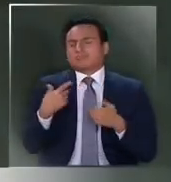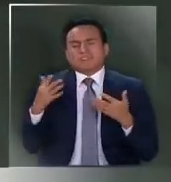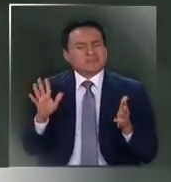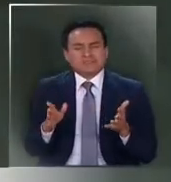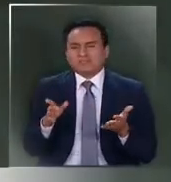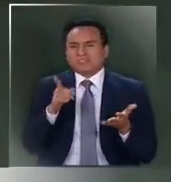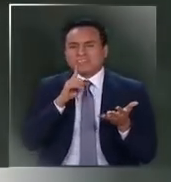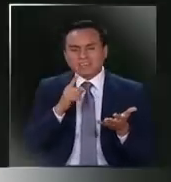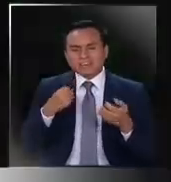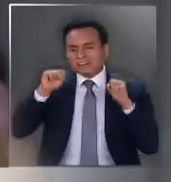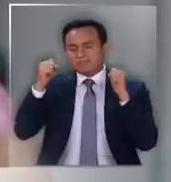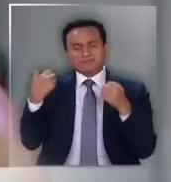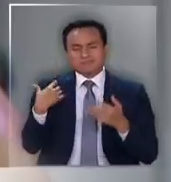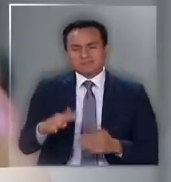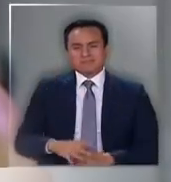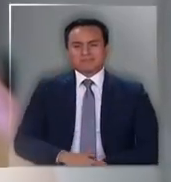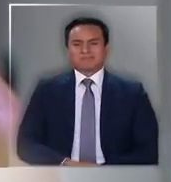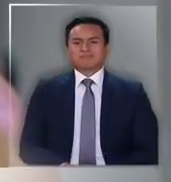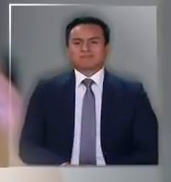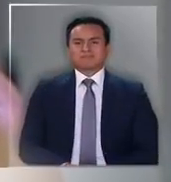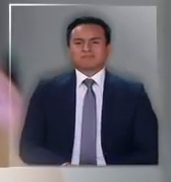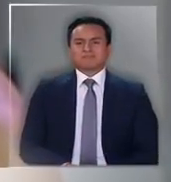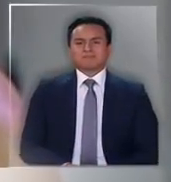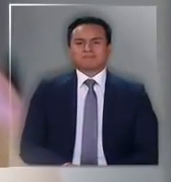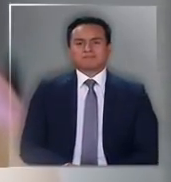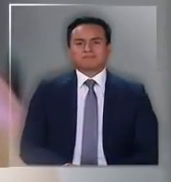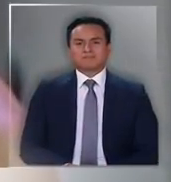mismo quién gane.